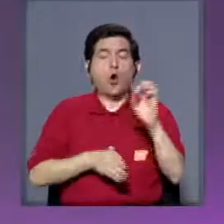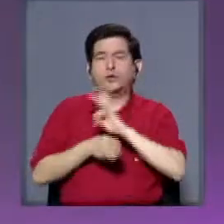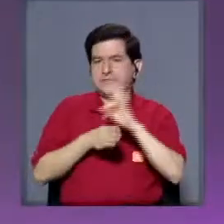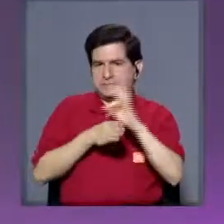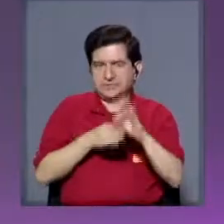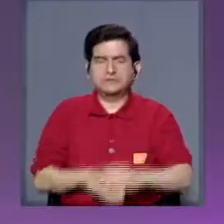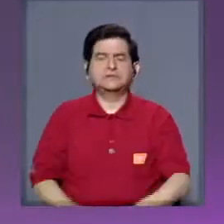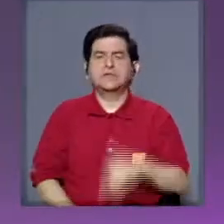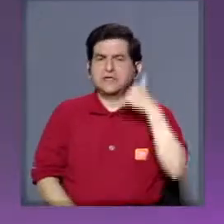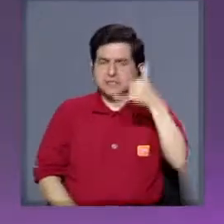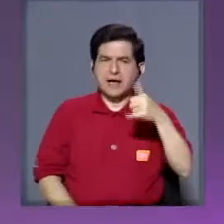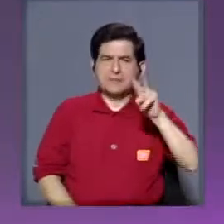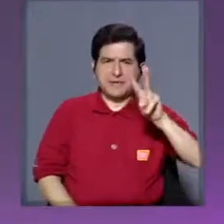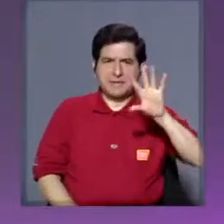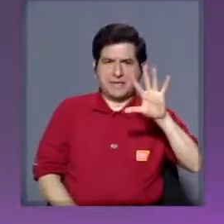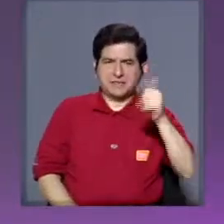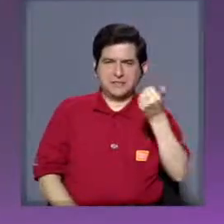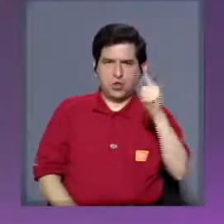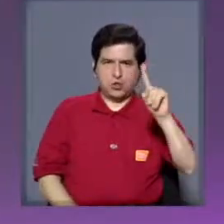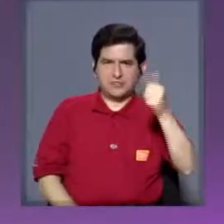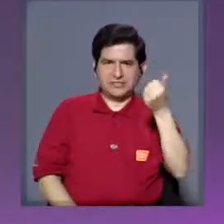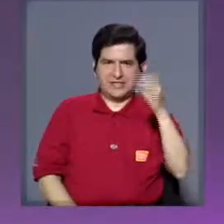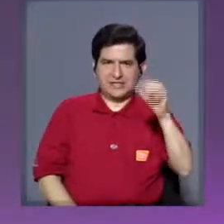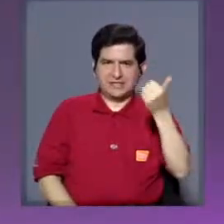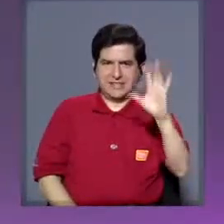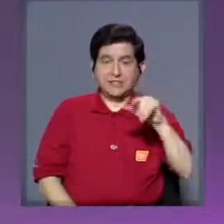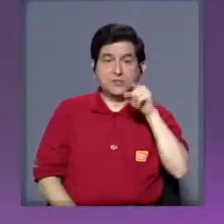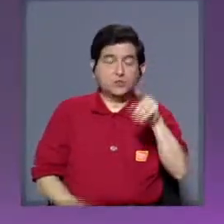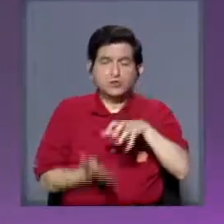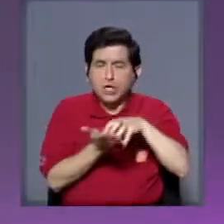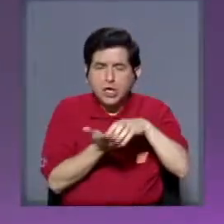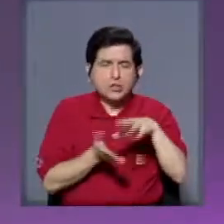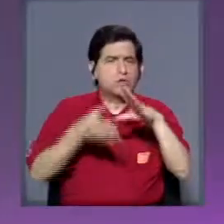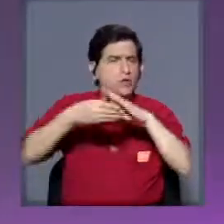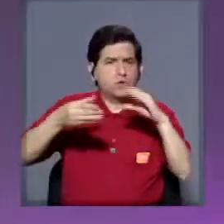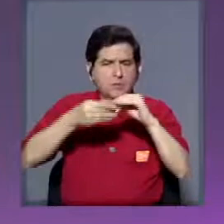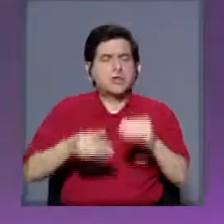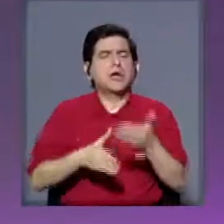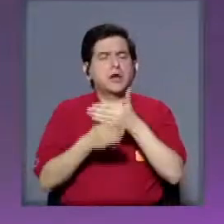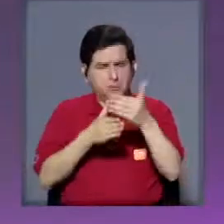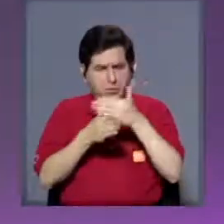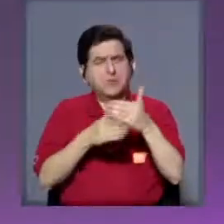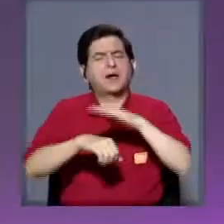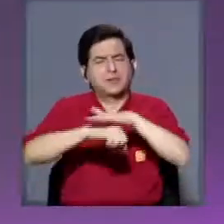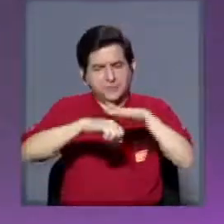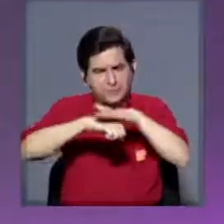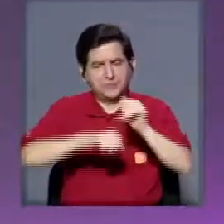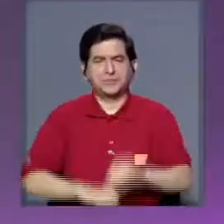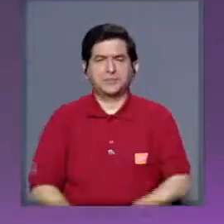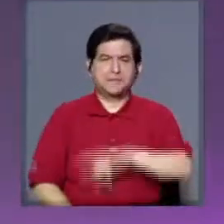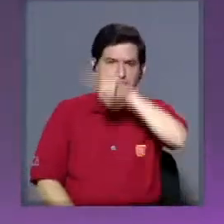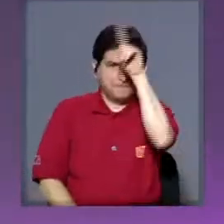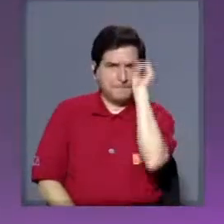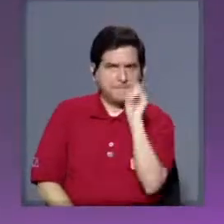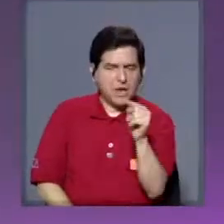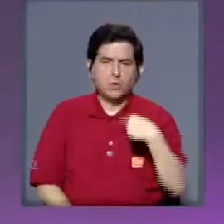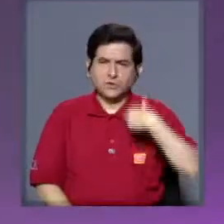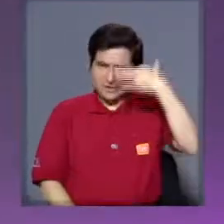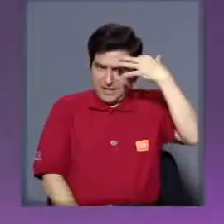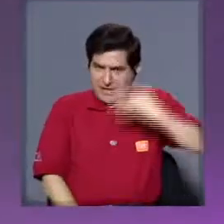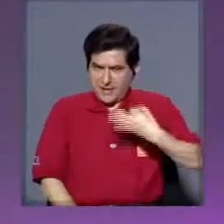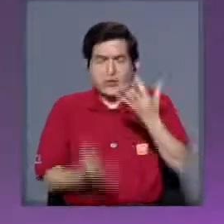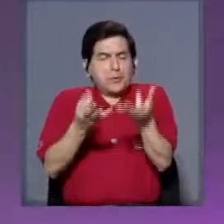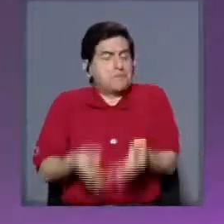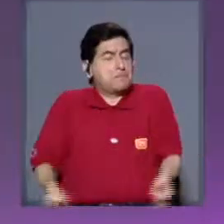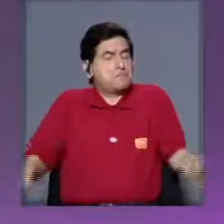llámenos 25 11 15 15 si tiene dudas comentarios compártelos por favor una pregunta que me parece que